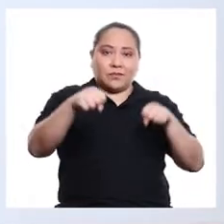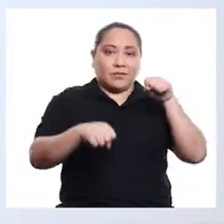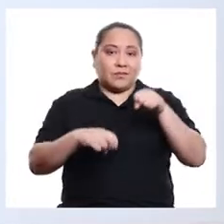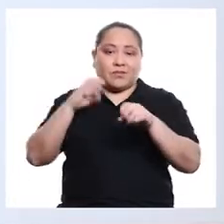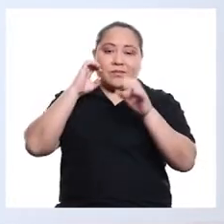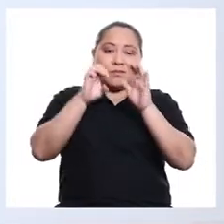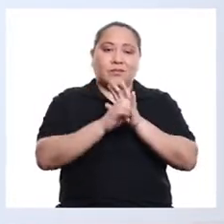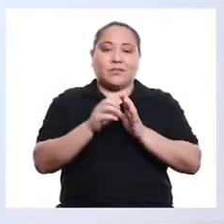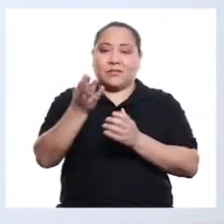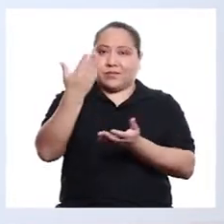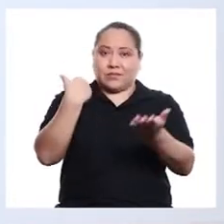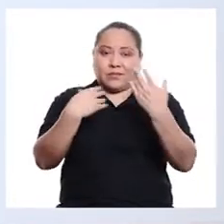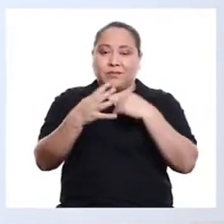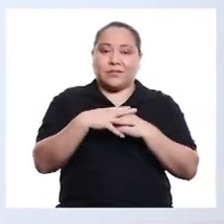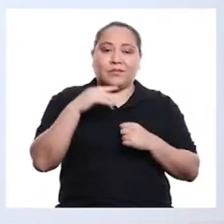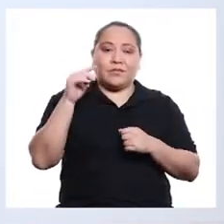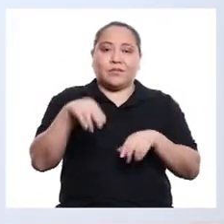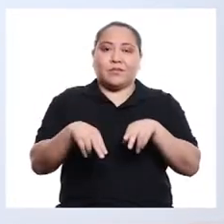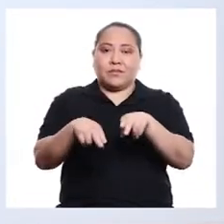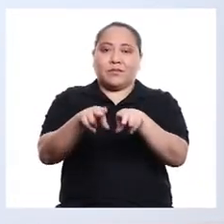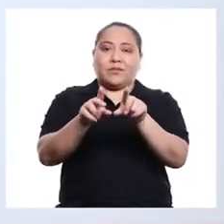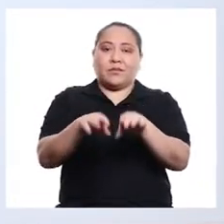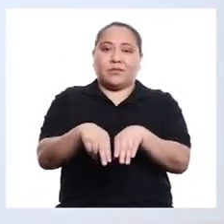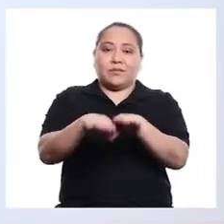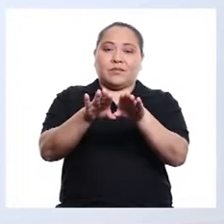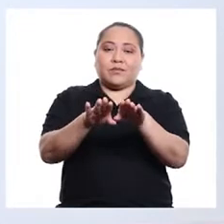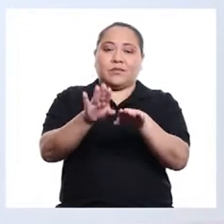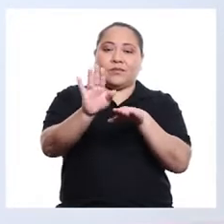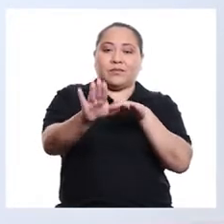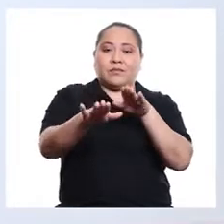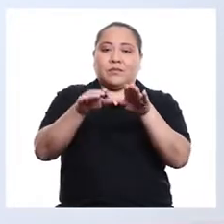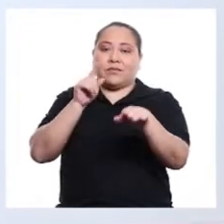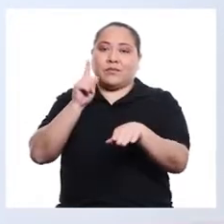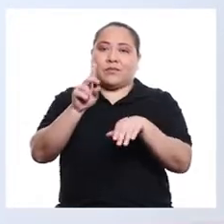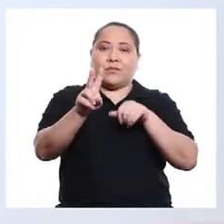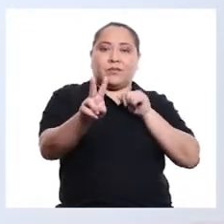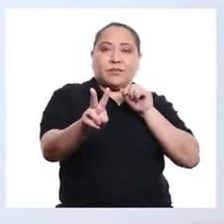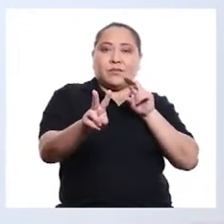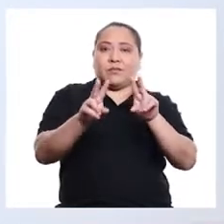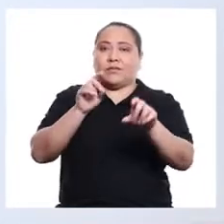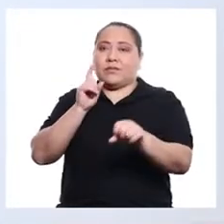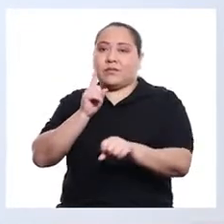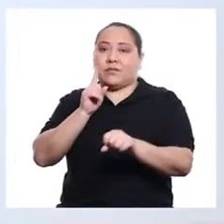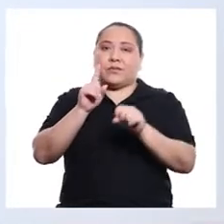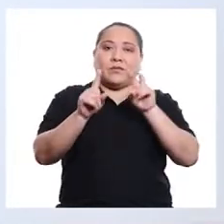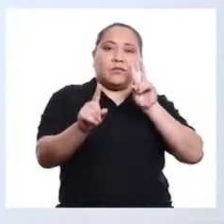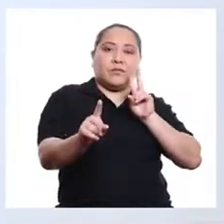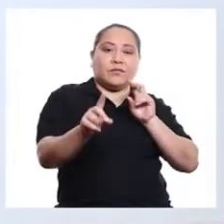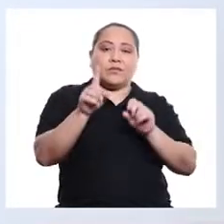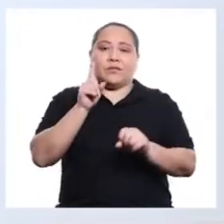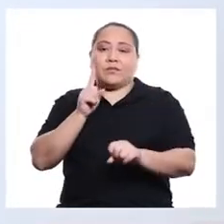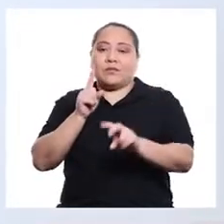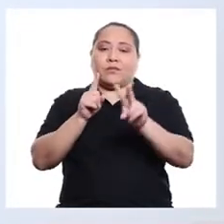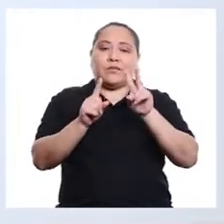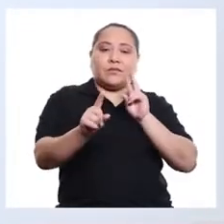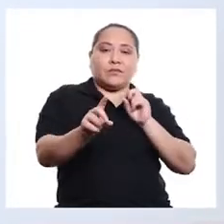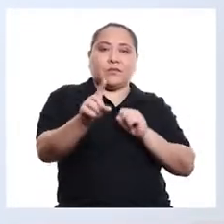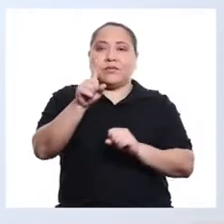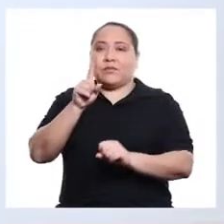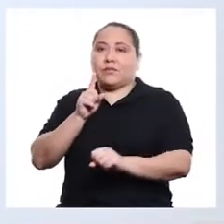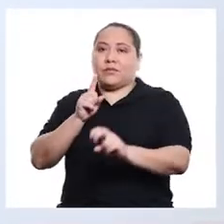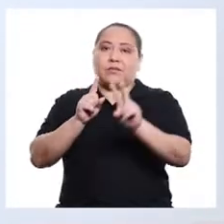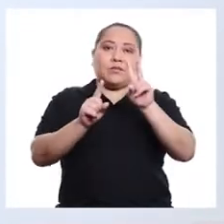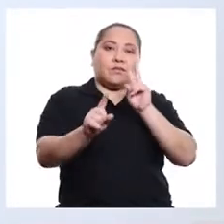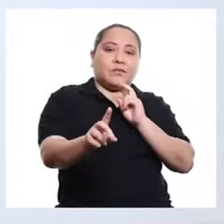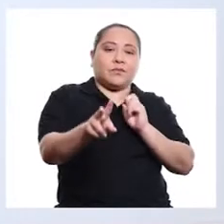Bien, conmigo. Va. Piernas estiradas y 1, 2, 1, 2,